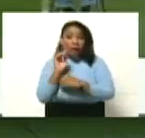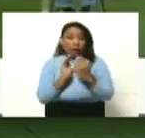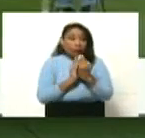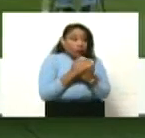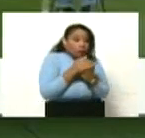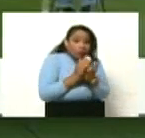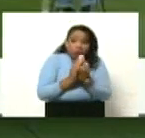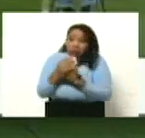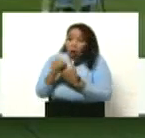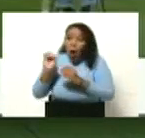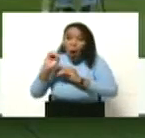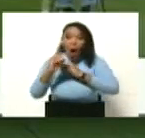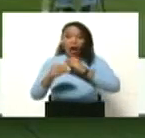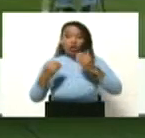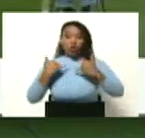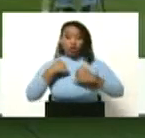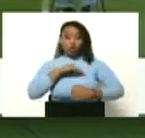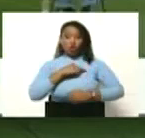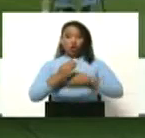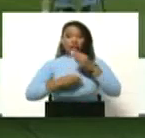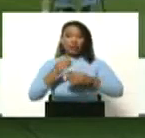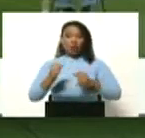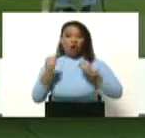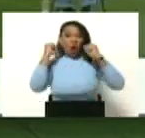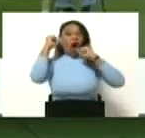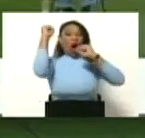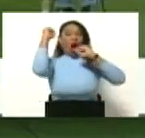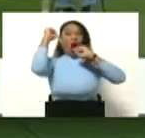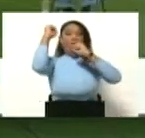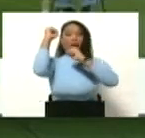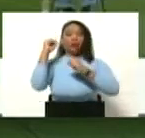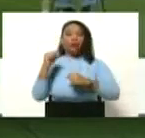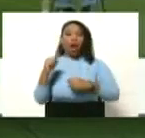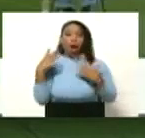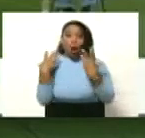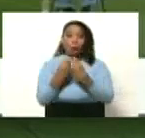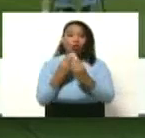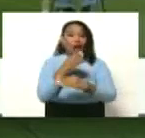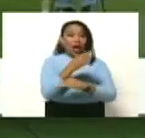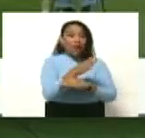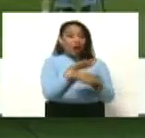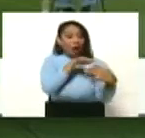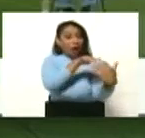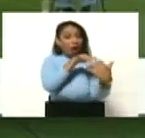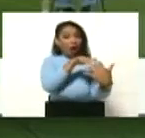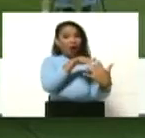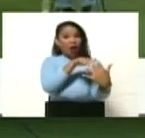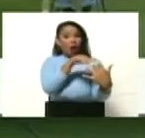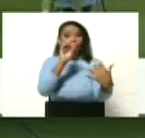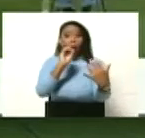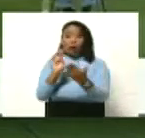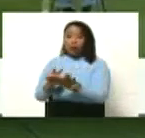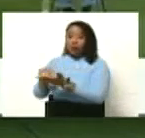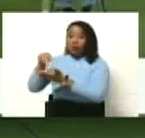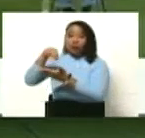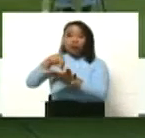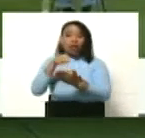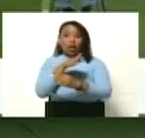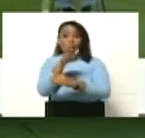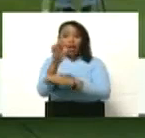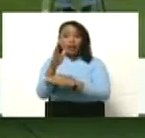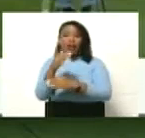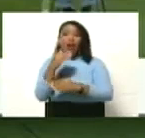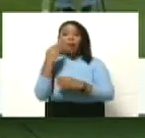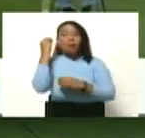o alzarse, como lo hicimos nosotros, ¿ves? O los compañeros se iban a la guerrilla. Irse a la guerrilla o alzarse era casi que estar